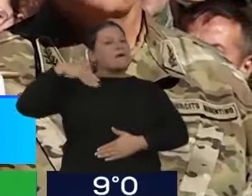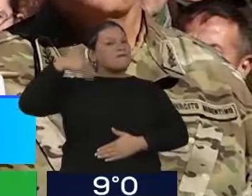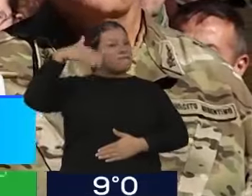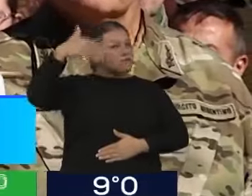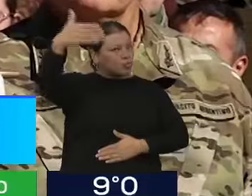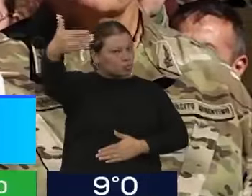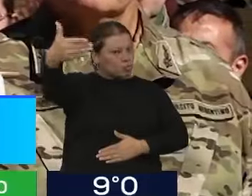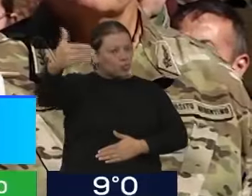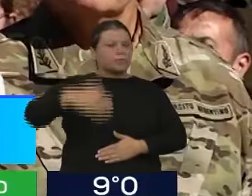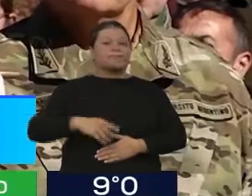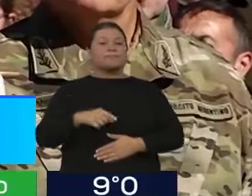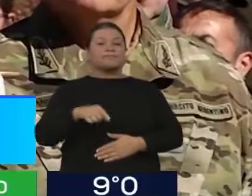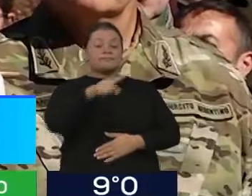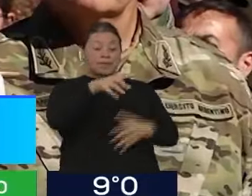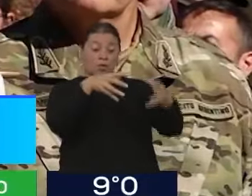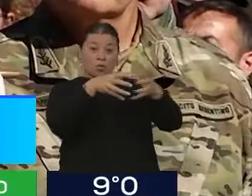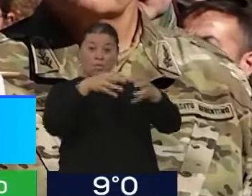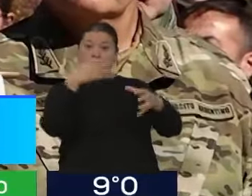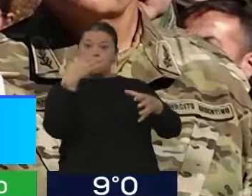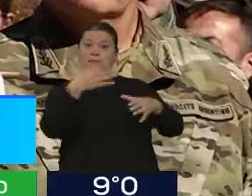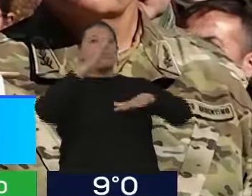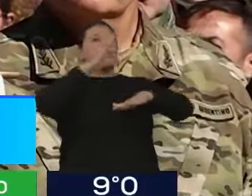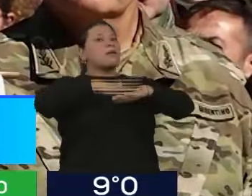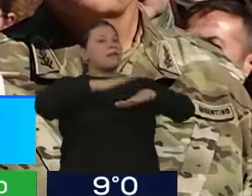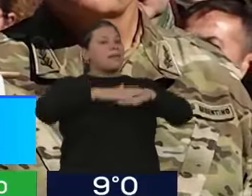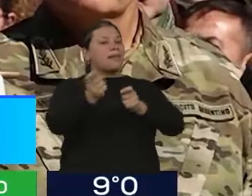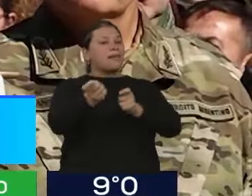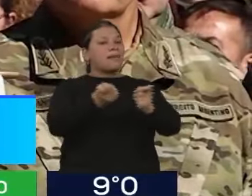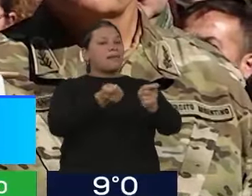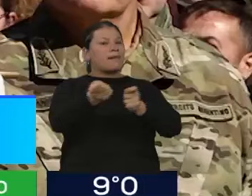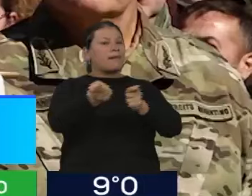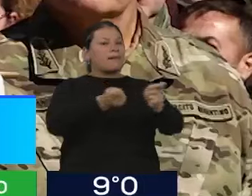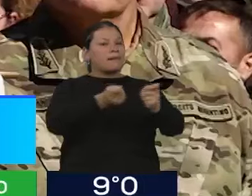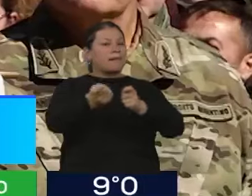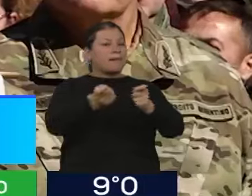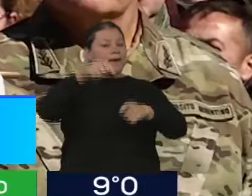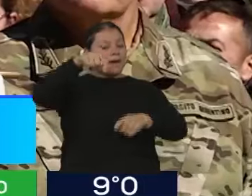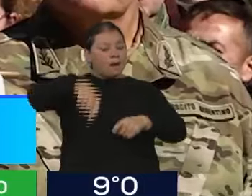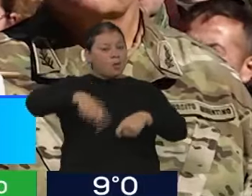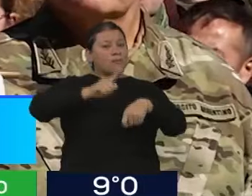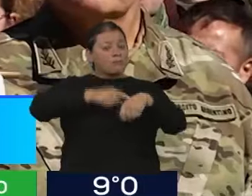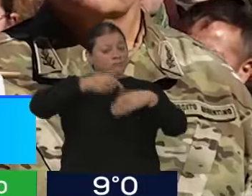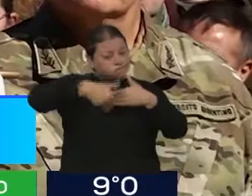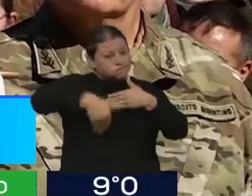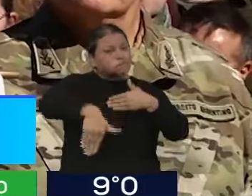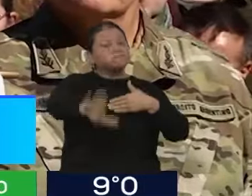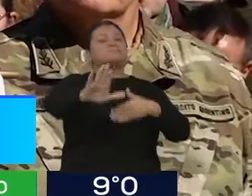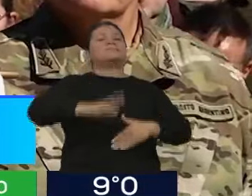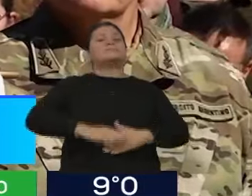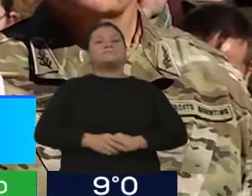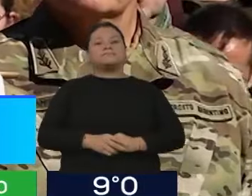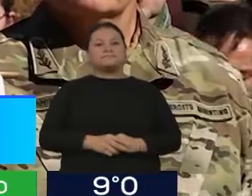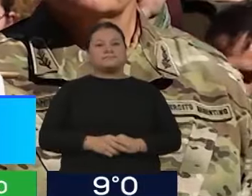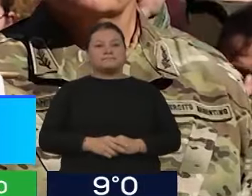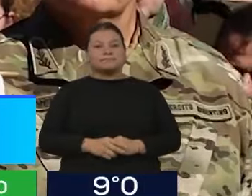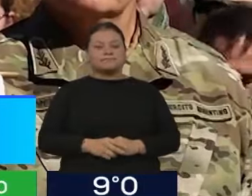Quienes tendrán la responsabilidad de conducirlo en la segunda mitad del siglo XXI, ya se encuentra incorporado en